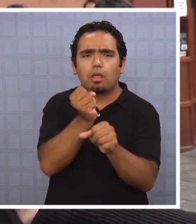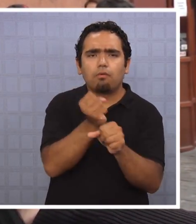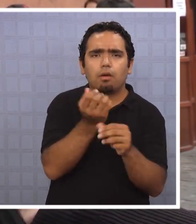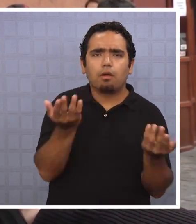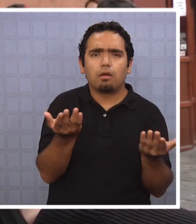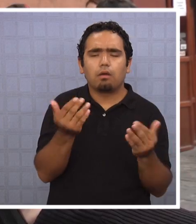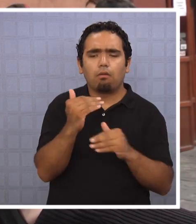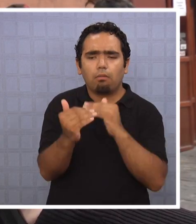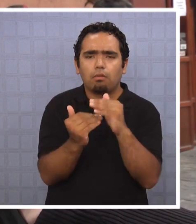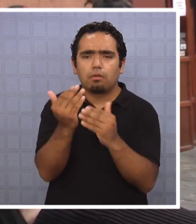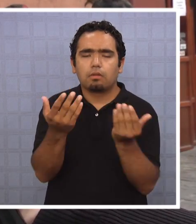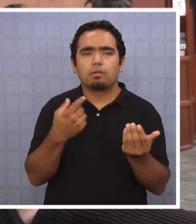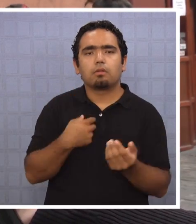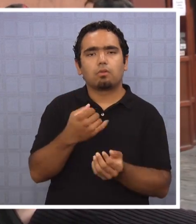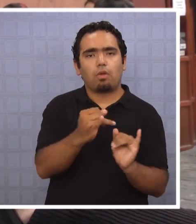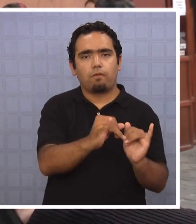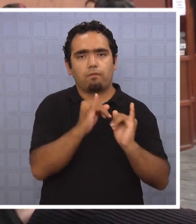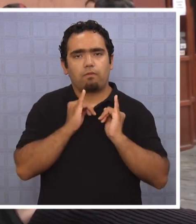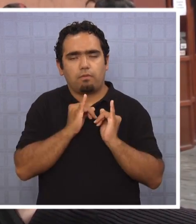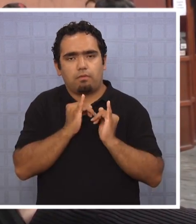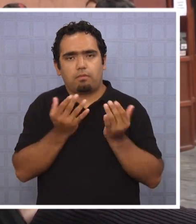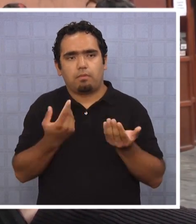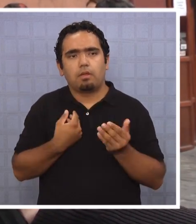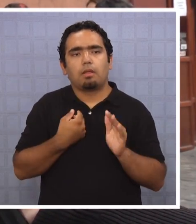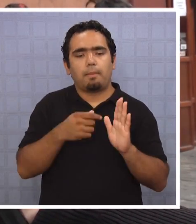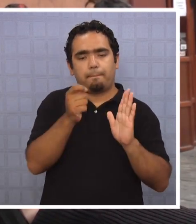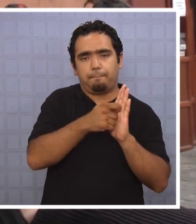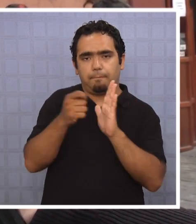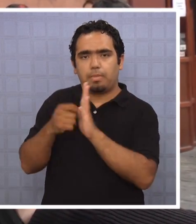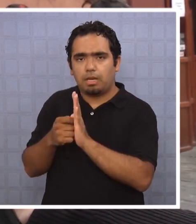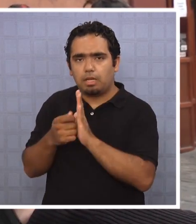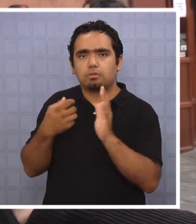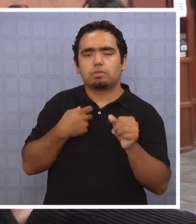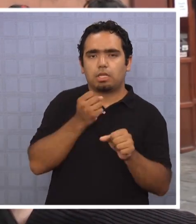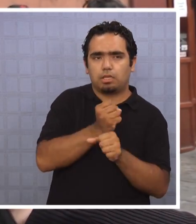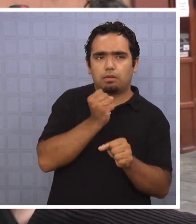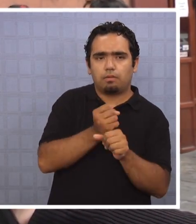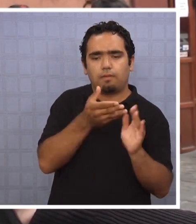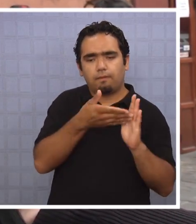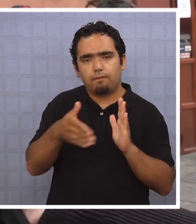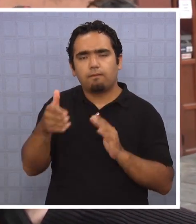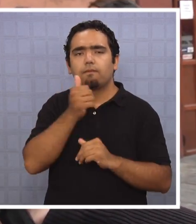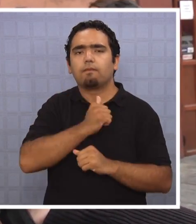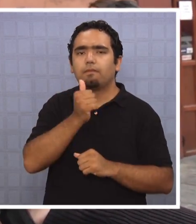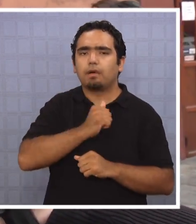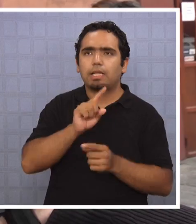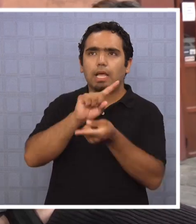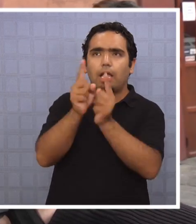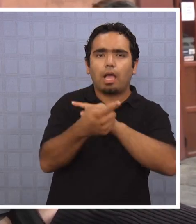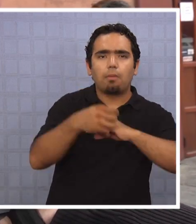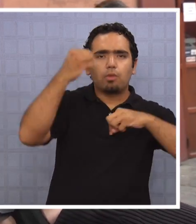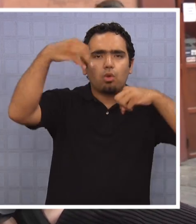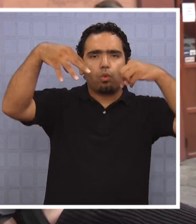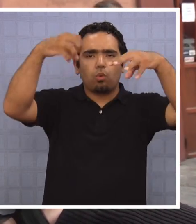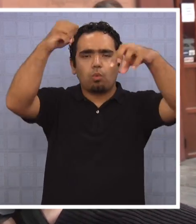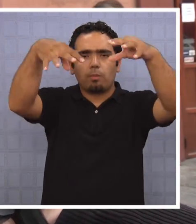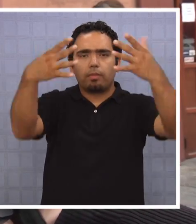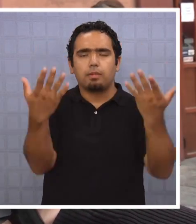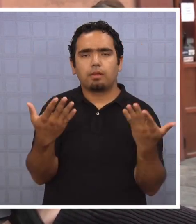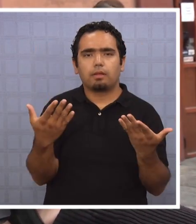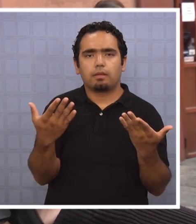trabajos. Nos han informado que todavía se está en proceso, estamos dentro de plazo, se está trabajando en esto, falta que cambien las